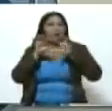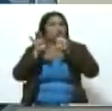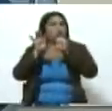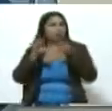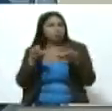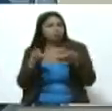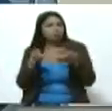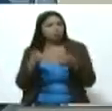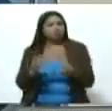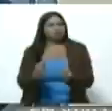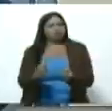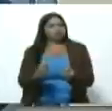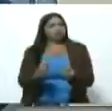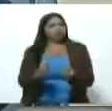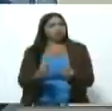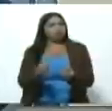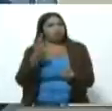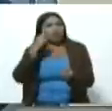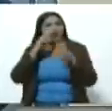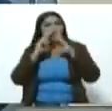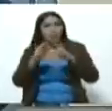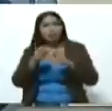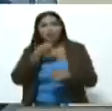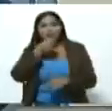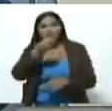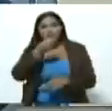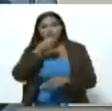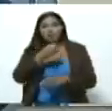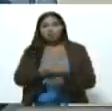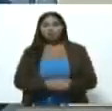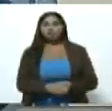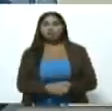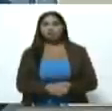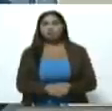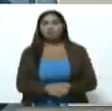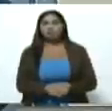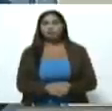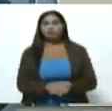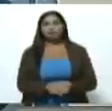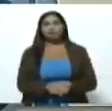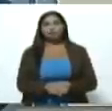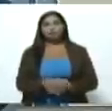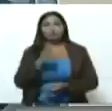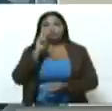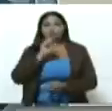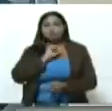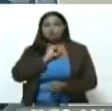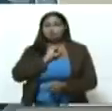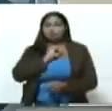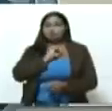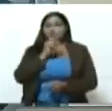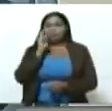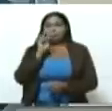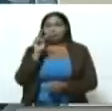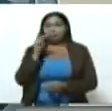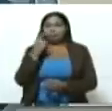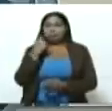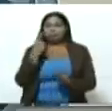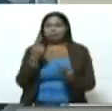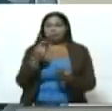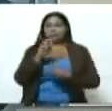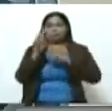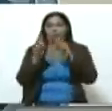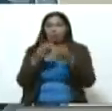Ante la respuesta de su entrevistado, que se veía aterrado allí, ante